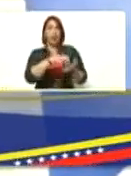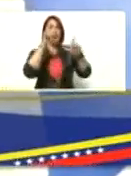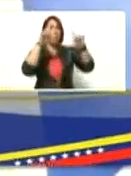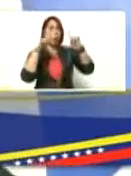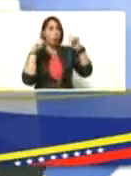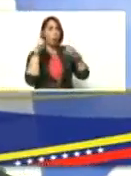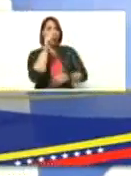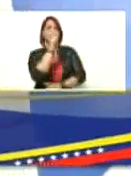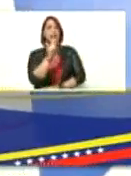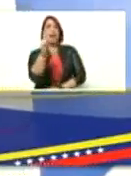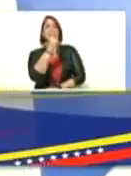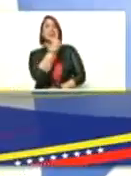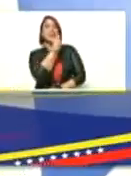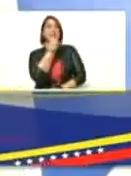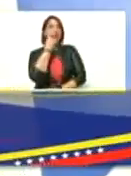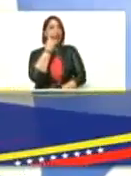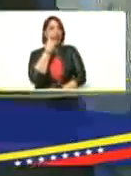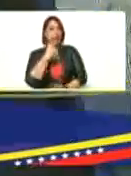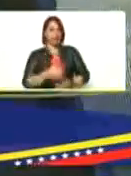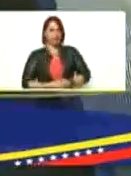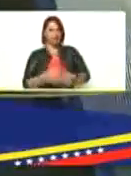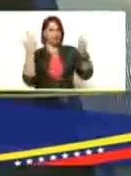Guaira, José Alejandro Terán.